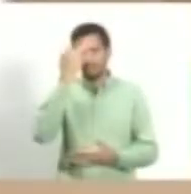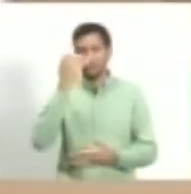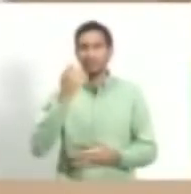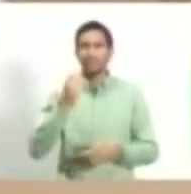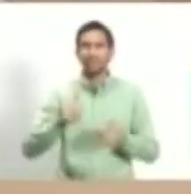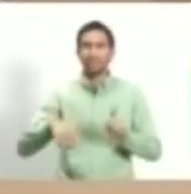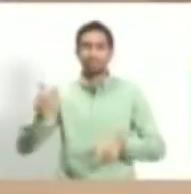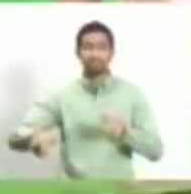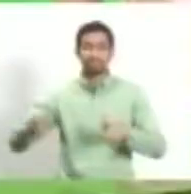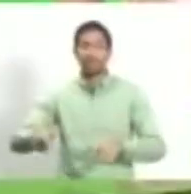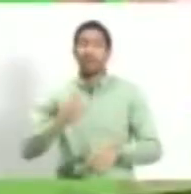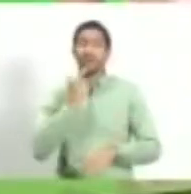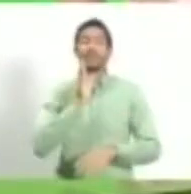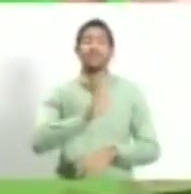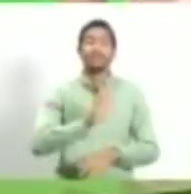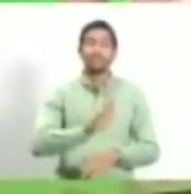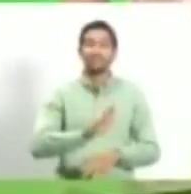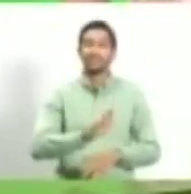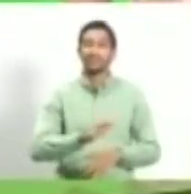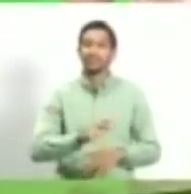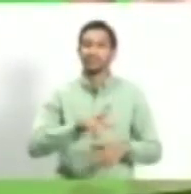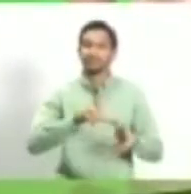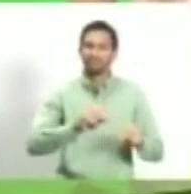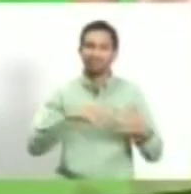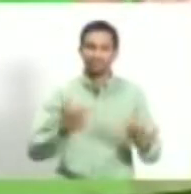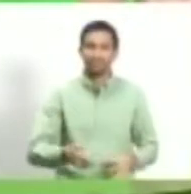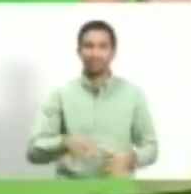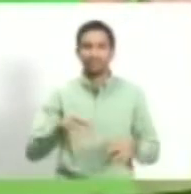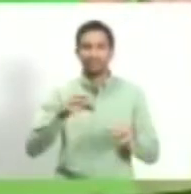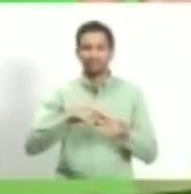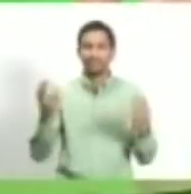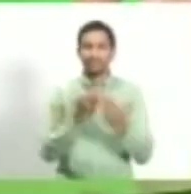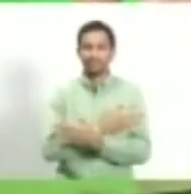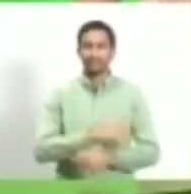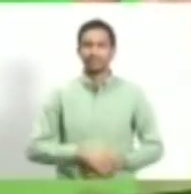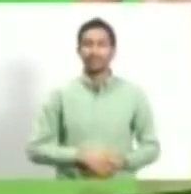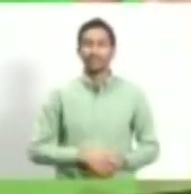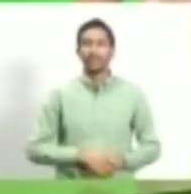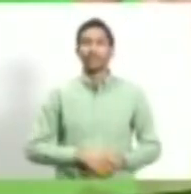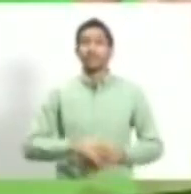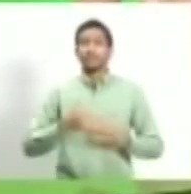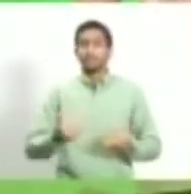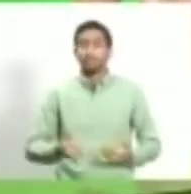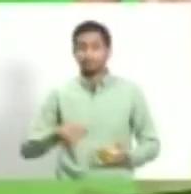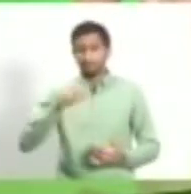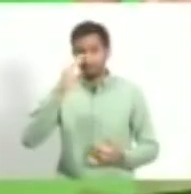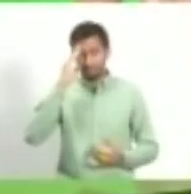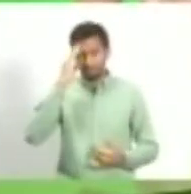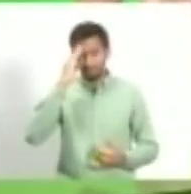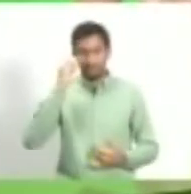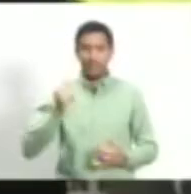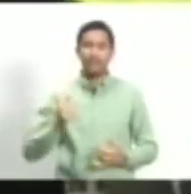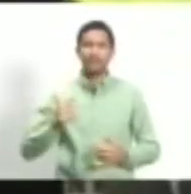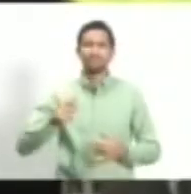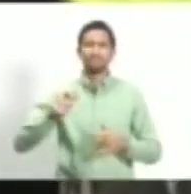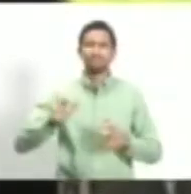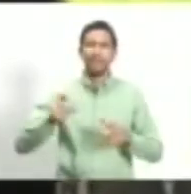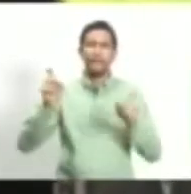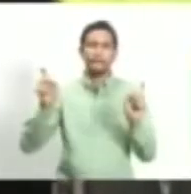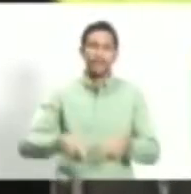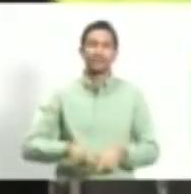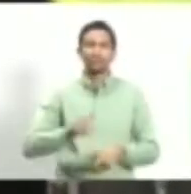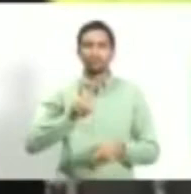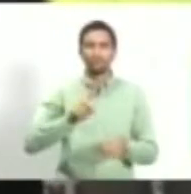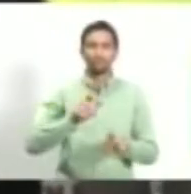lo hagan. Bien, y la Policía Nacional reportó la captura de los padrinos de la niña Sara Yolima Salazar, de